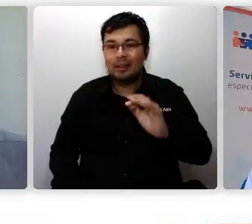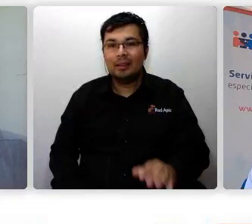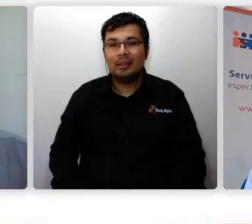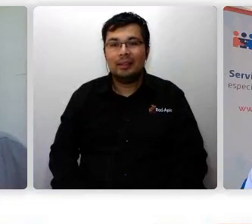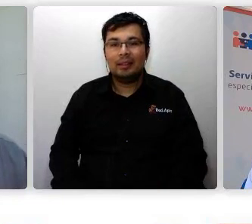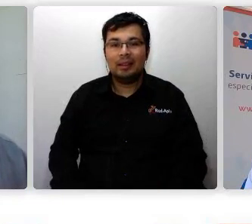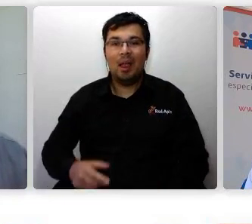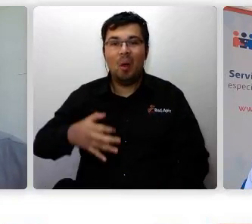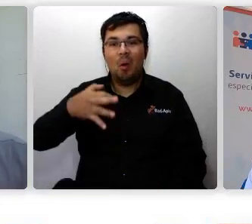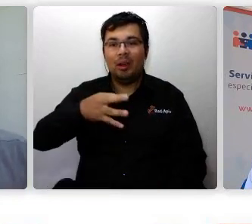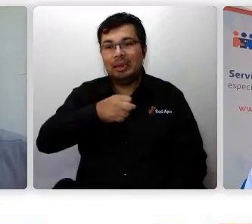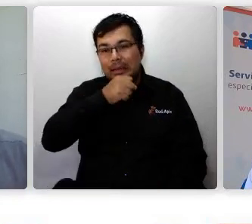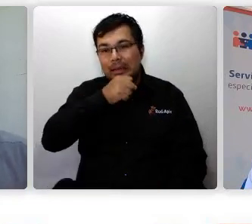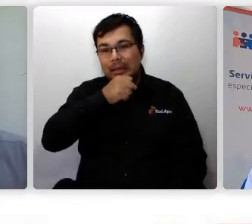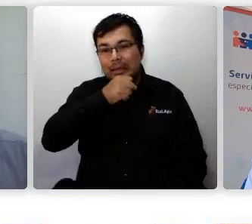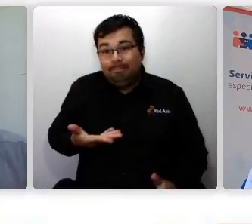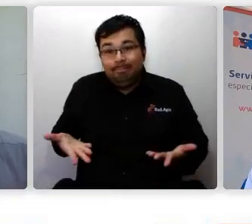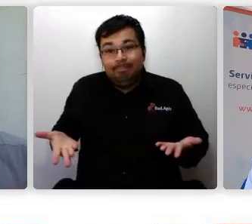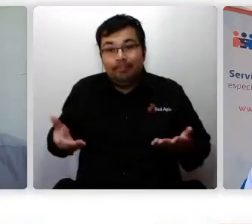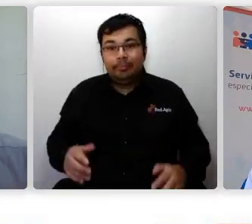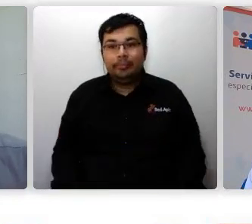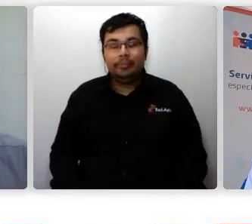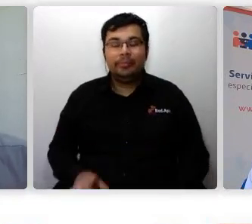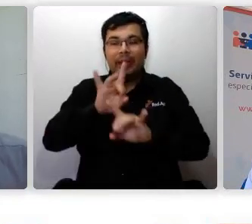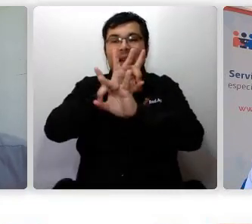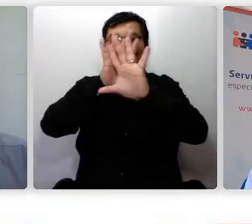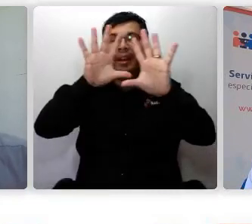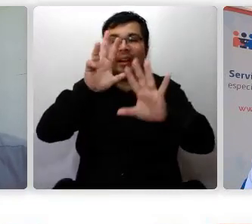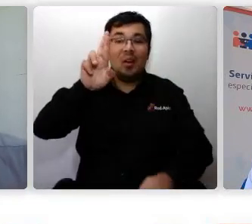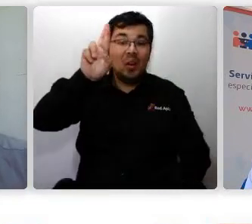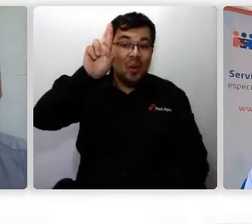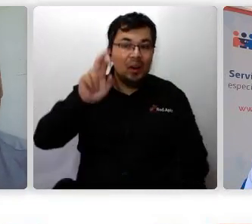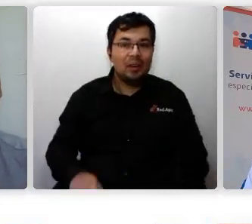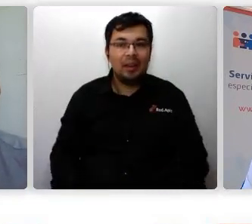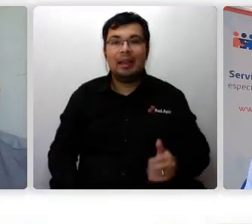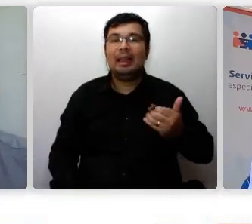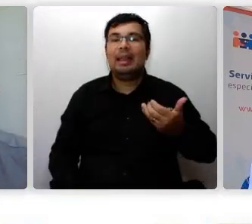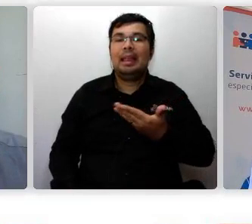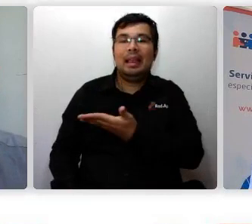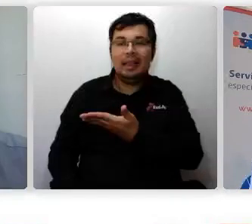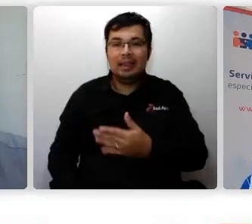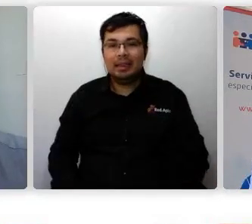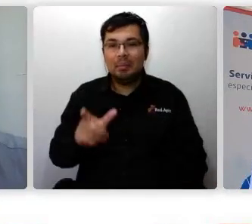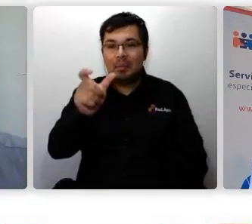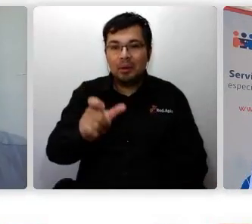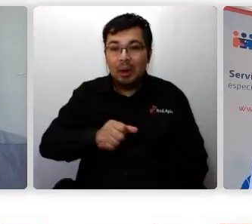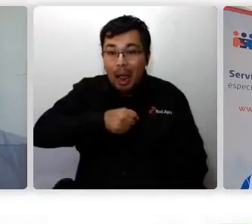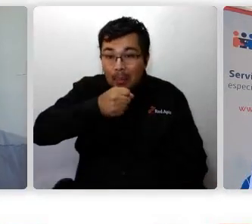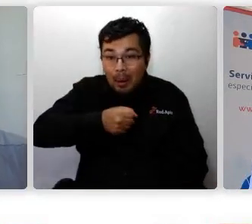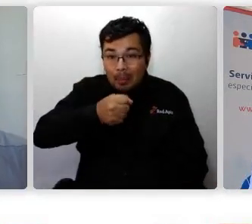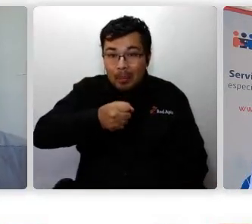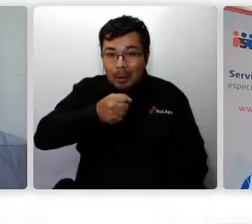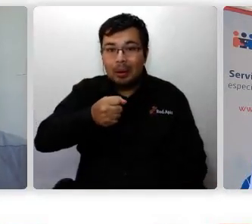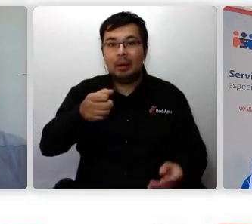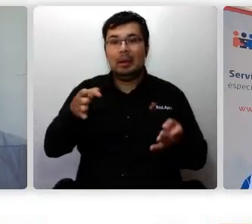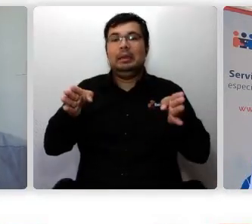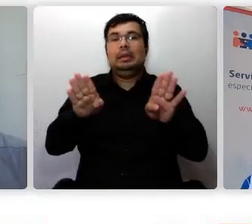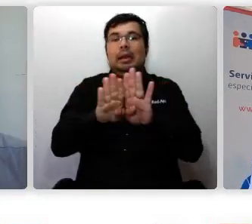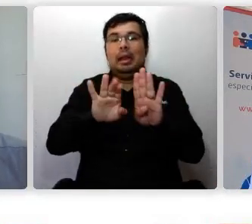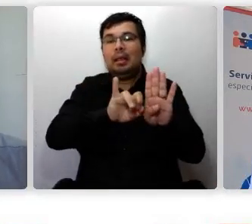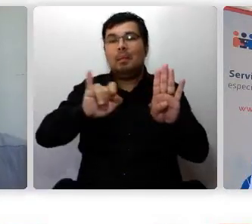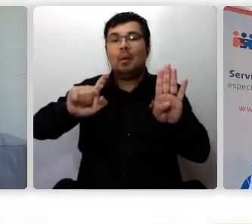Seguramente también, ¿no? Así que claramente nos acordábamos de ese artista que cerraba un día y abría el próximo. Bueno, aquí se dio, lo